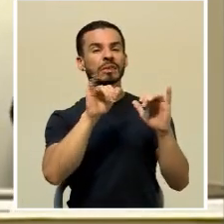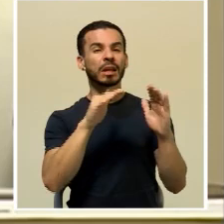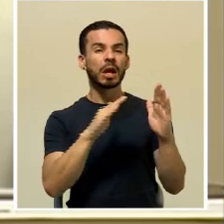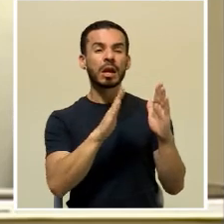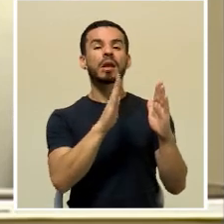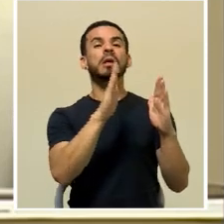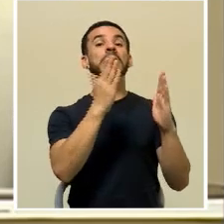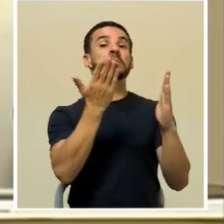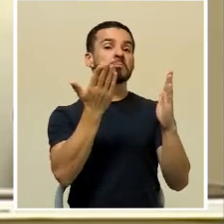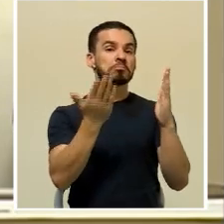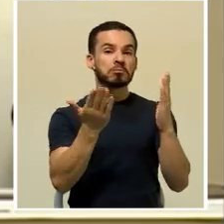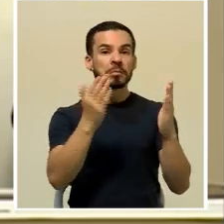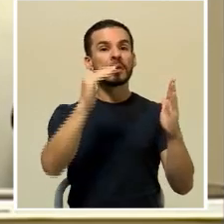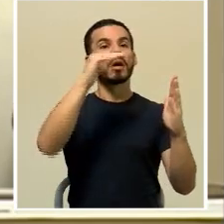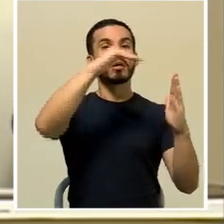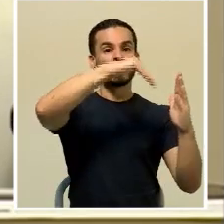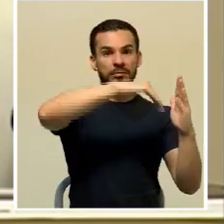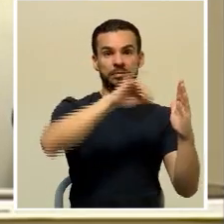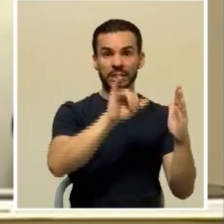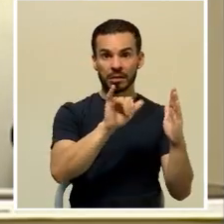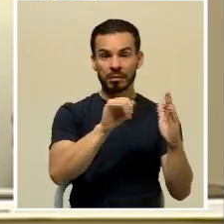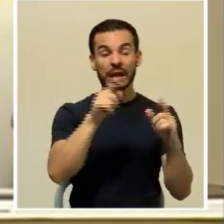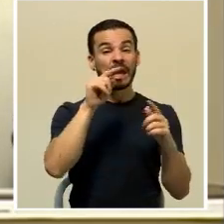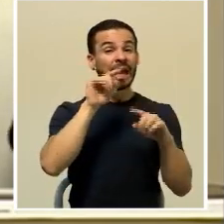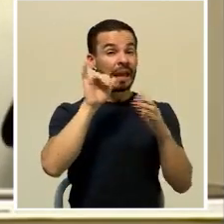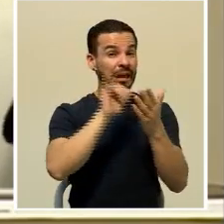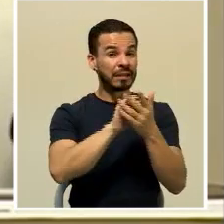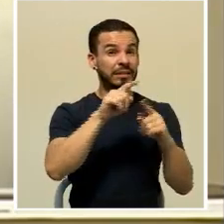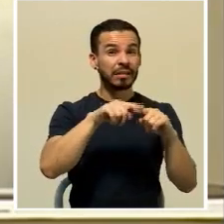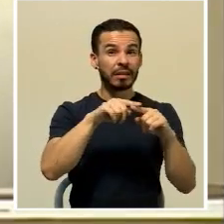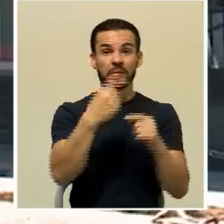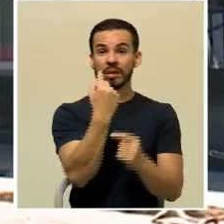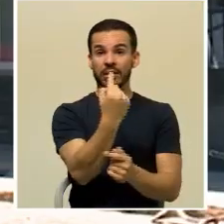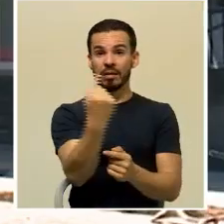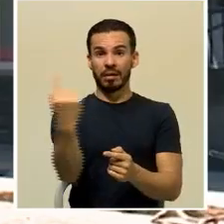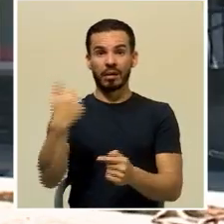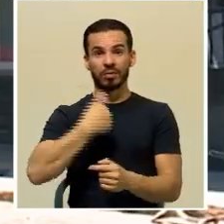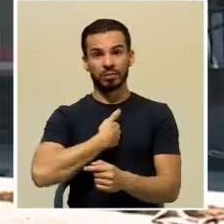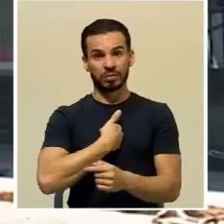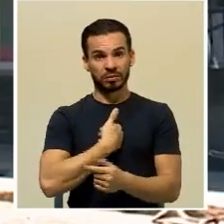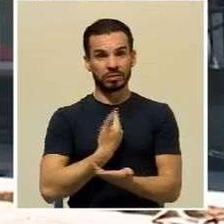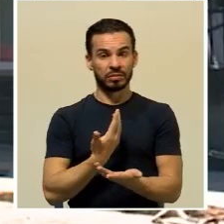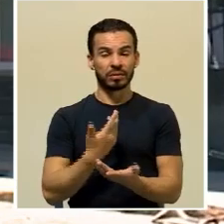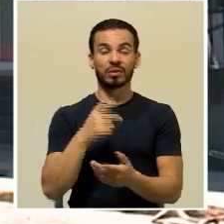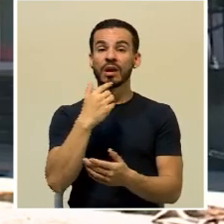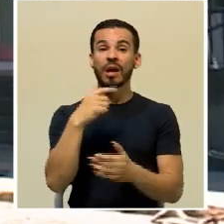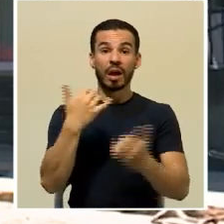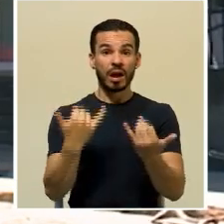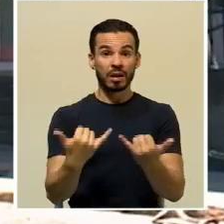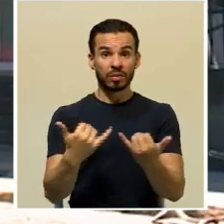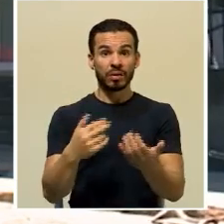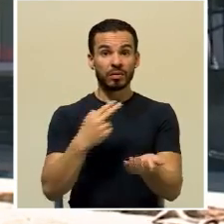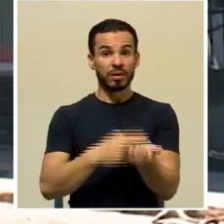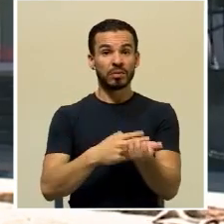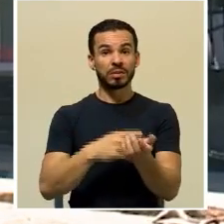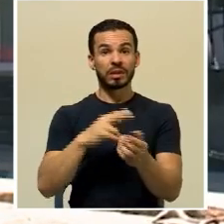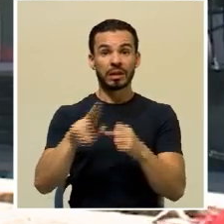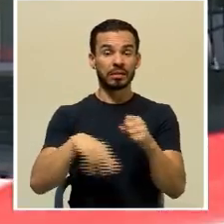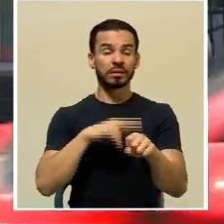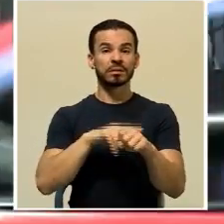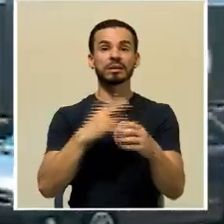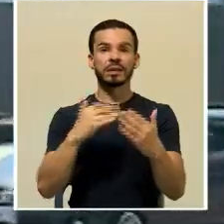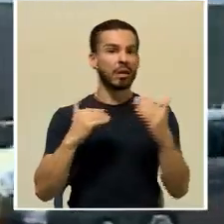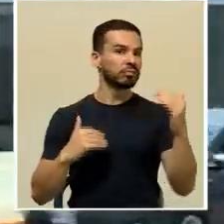idealmente inclusive disminuir. Y eso va a depender de cada uno de nosotros. Actualmente, los hospitales nacionales